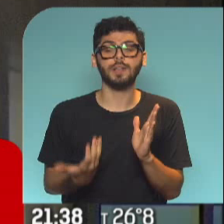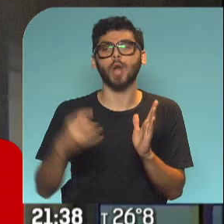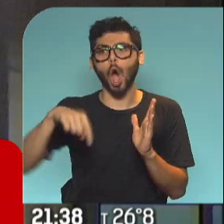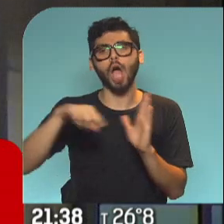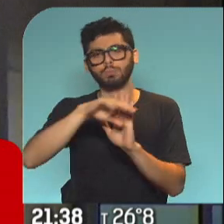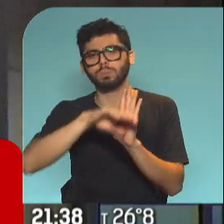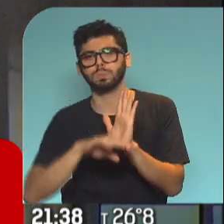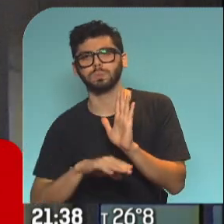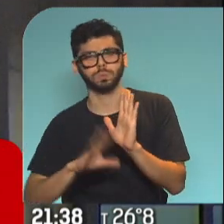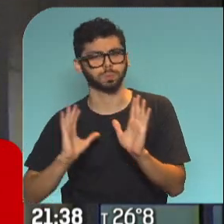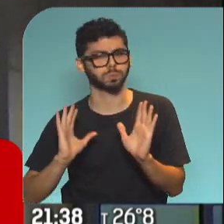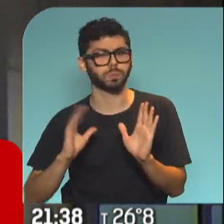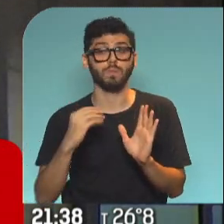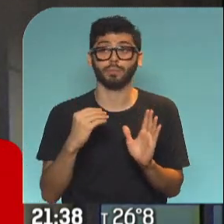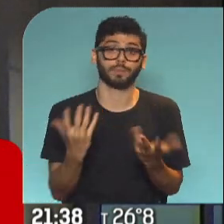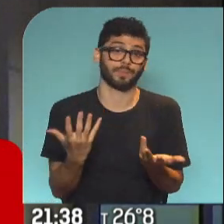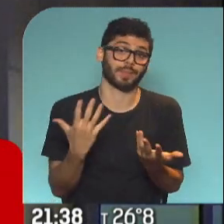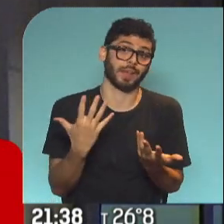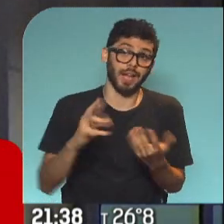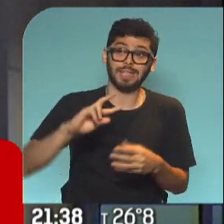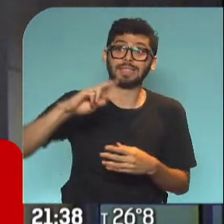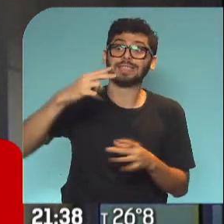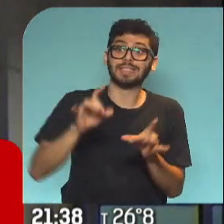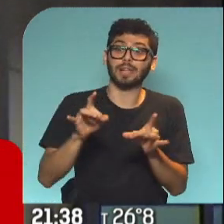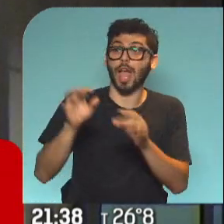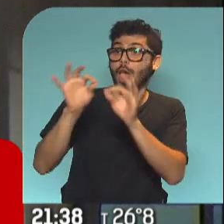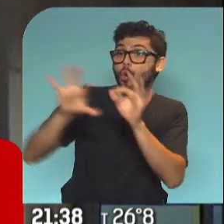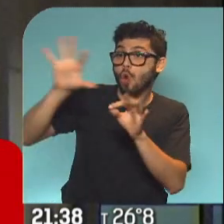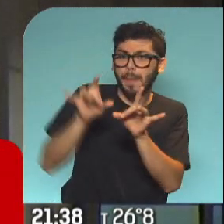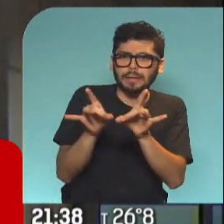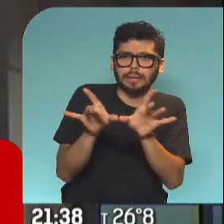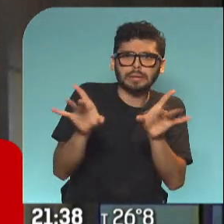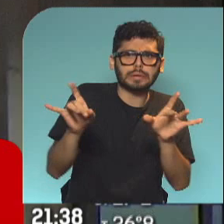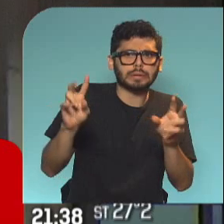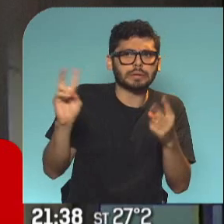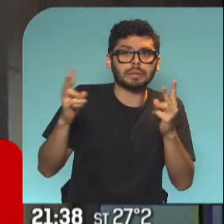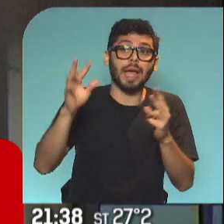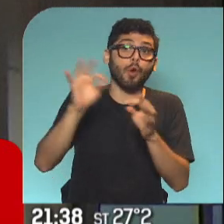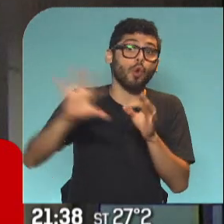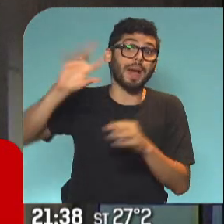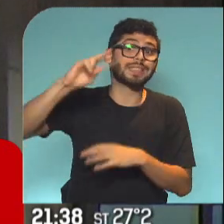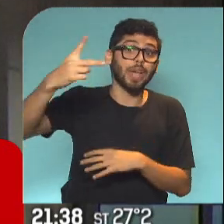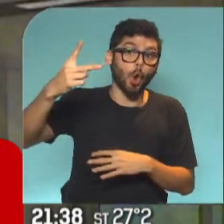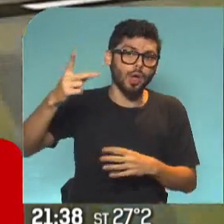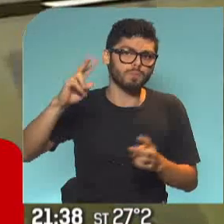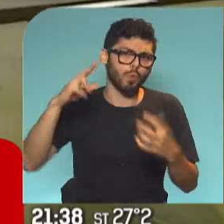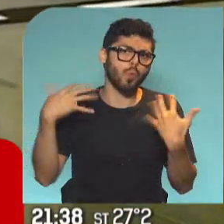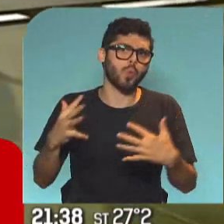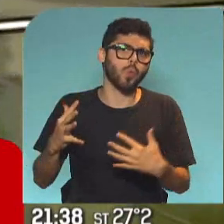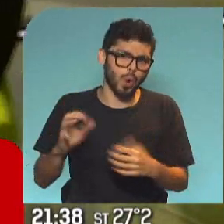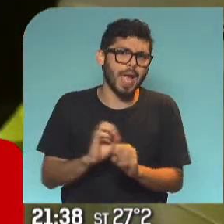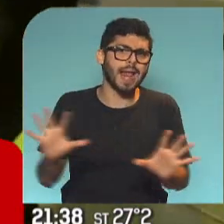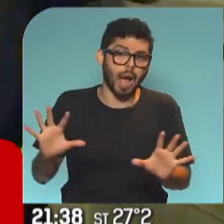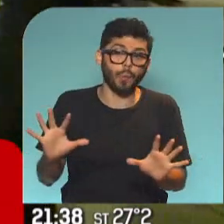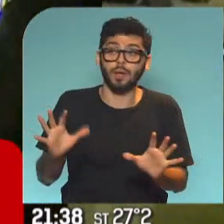está más abajo porque, claro, la segunda ola en Europa ha golpeado fuertemente, y aquellos países que se habían tranquilizado en